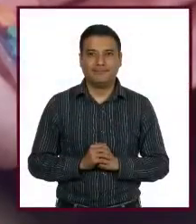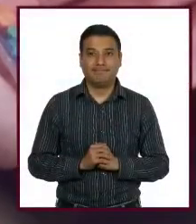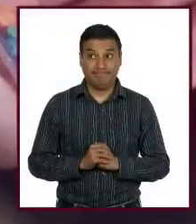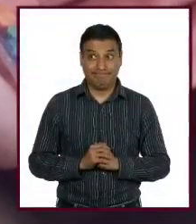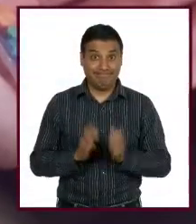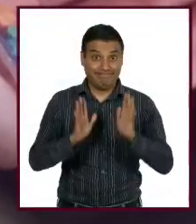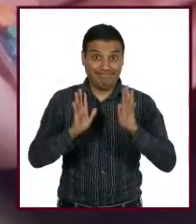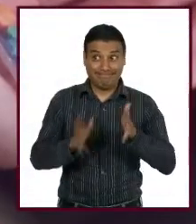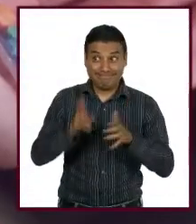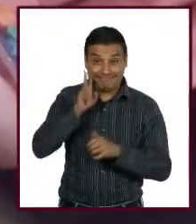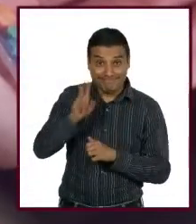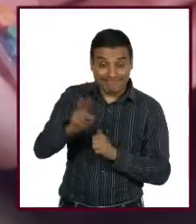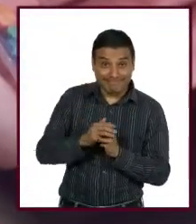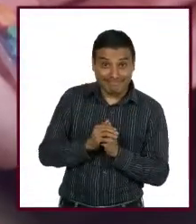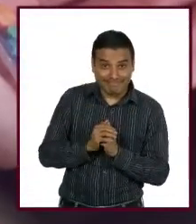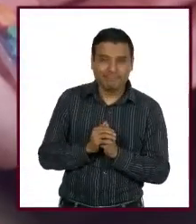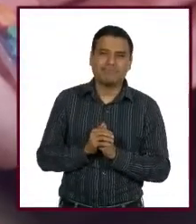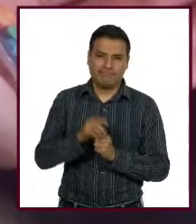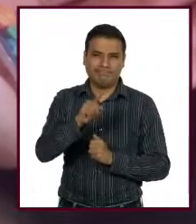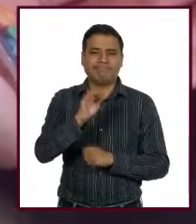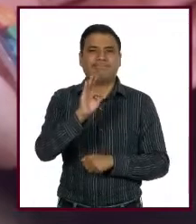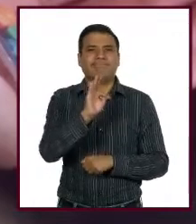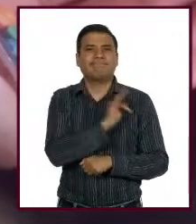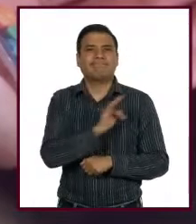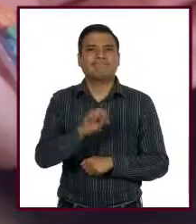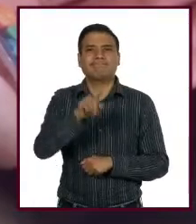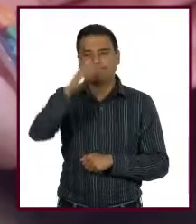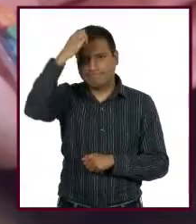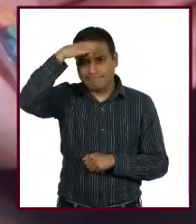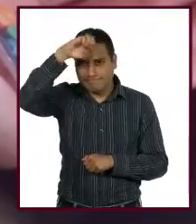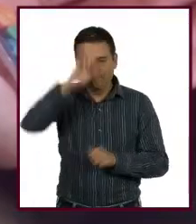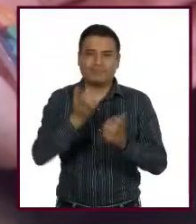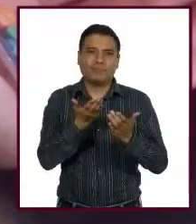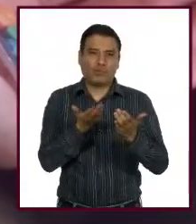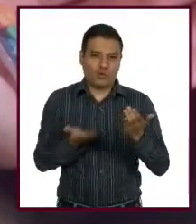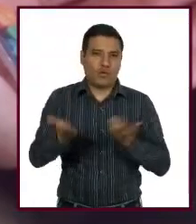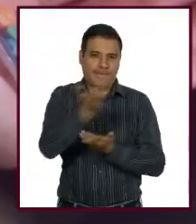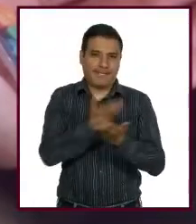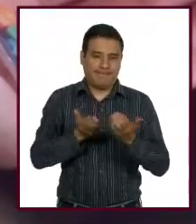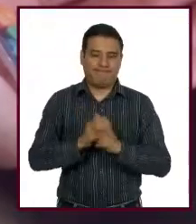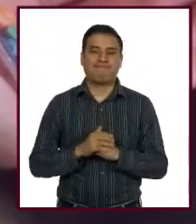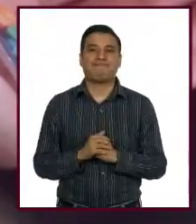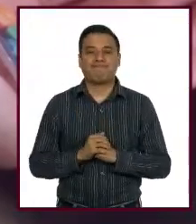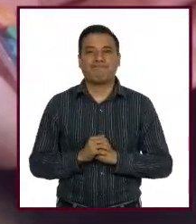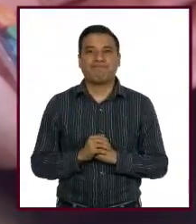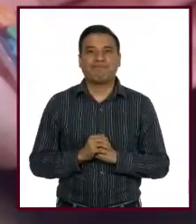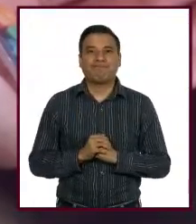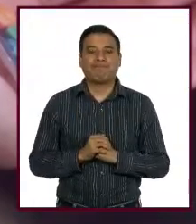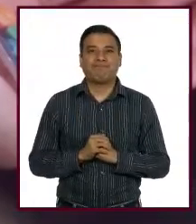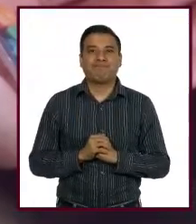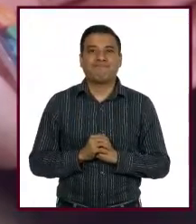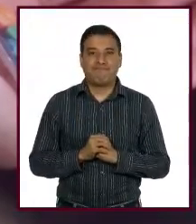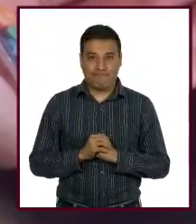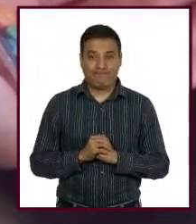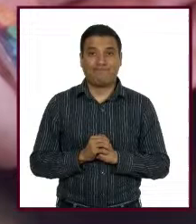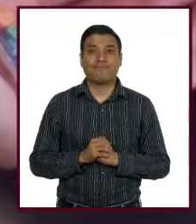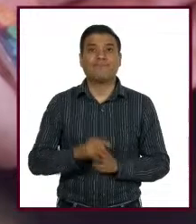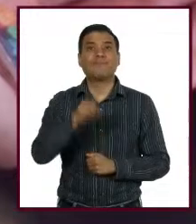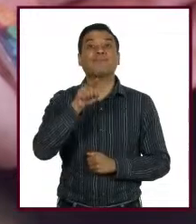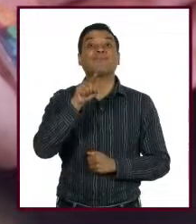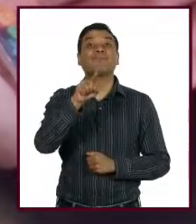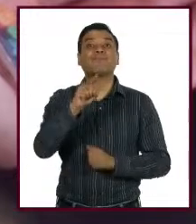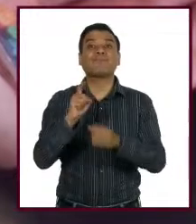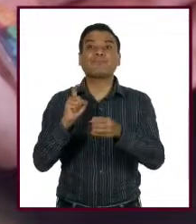Pues ya lo vieron, así de fácil es compartirnos sus buenas prácticas sobre esta importante estrategia. Contamos con su